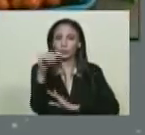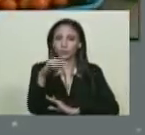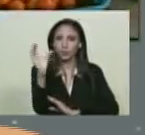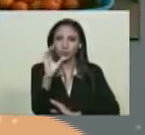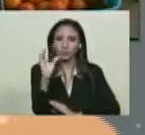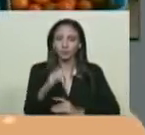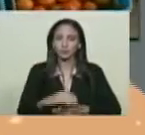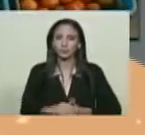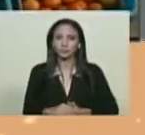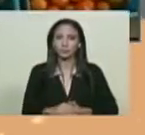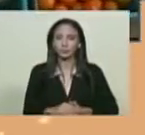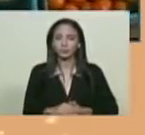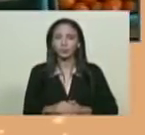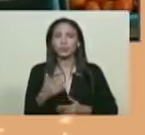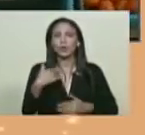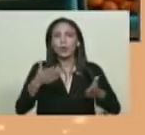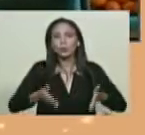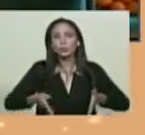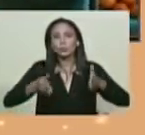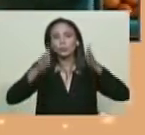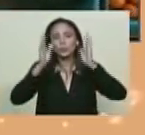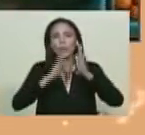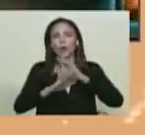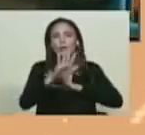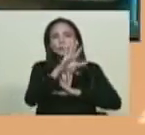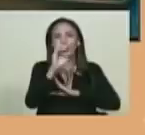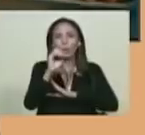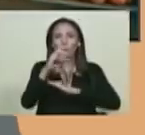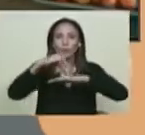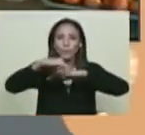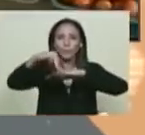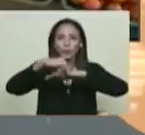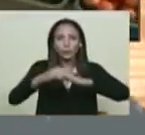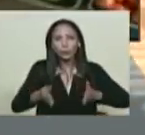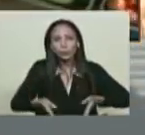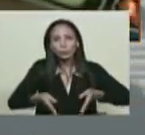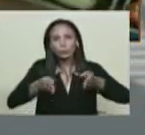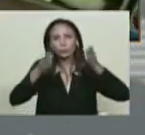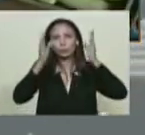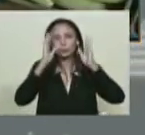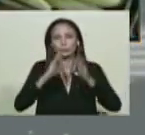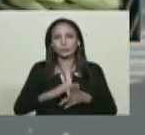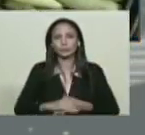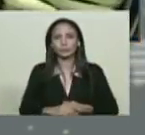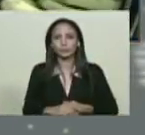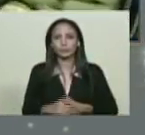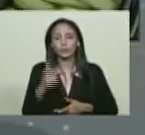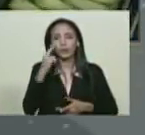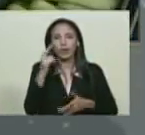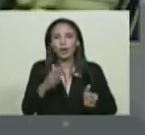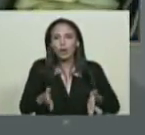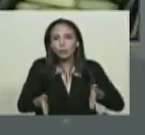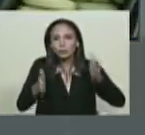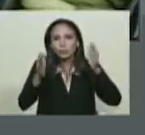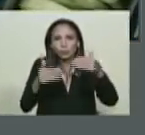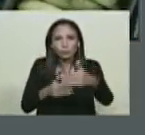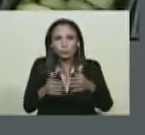en un apartamento de 50 metros cuadrados, De este tamaño era el